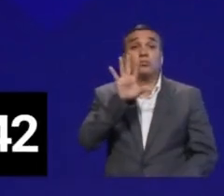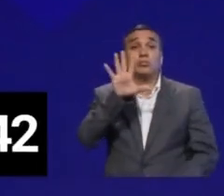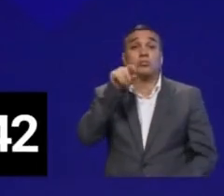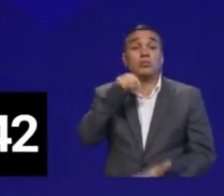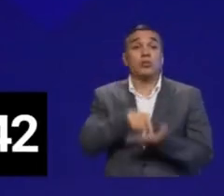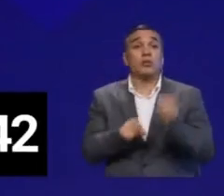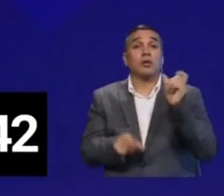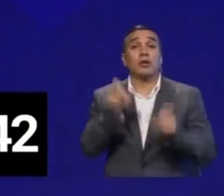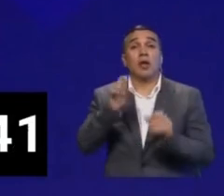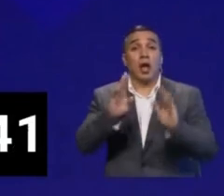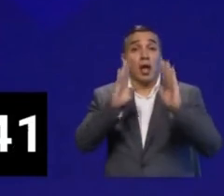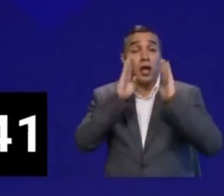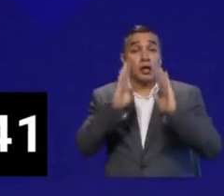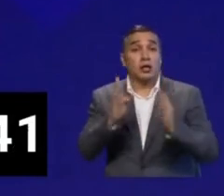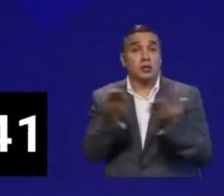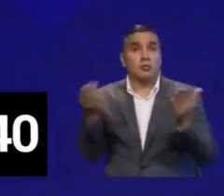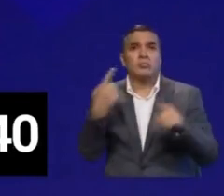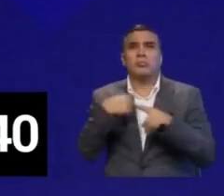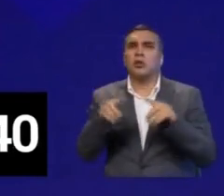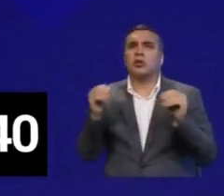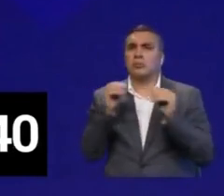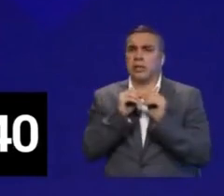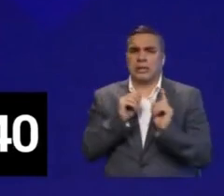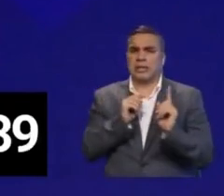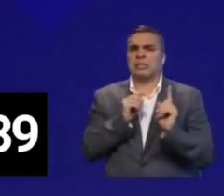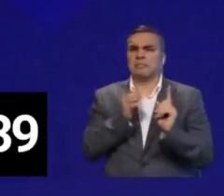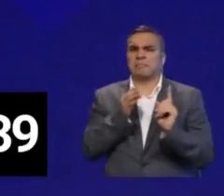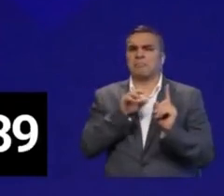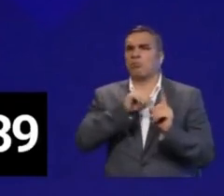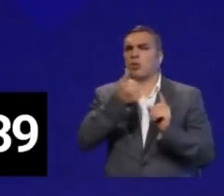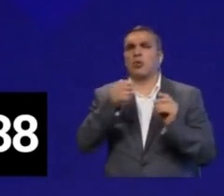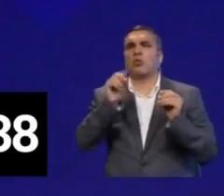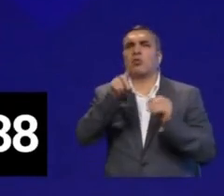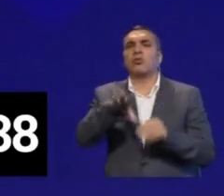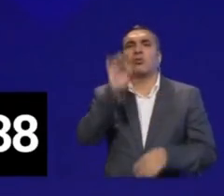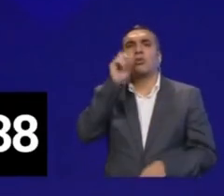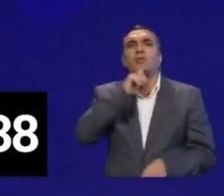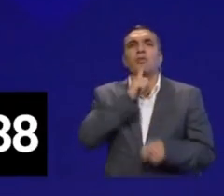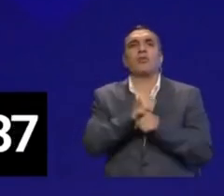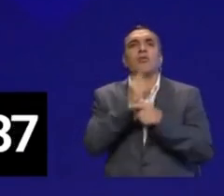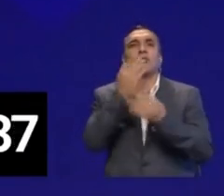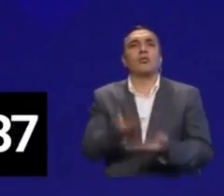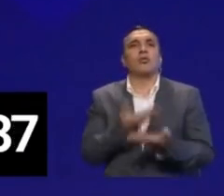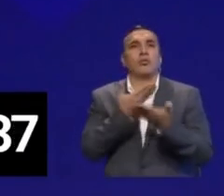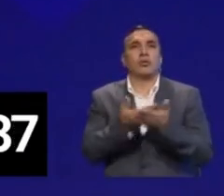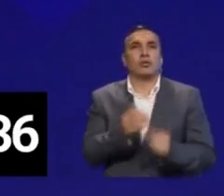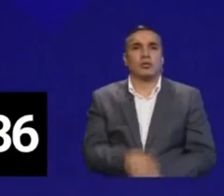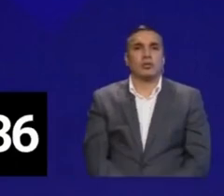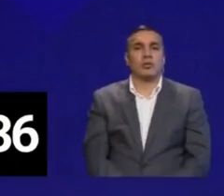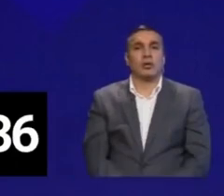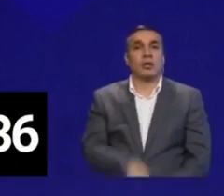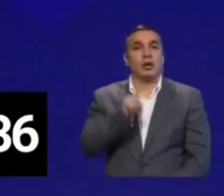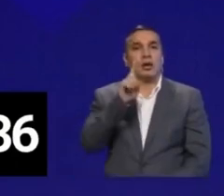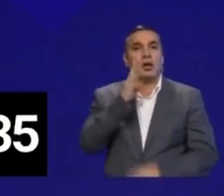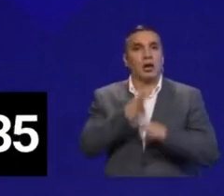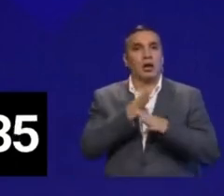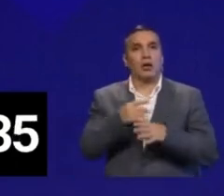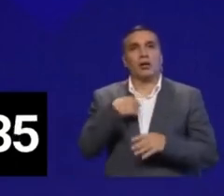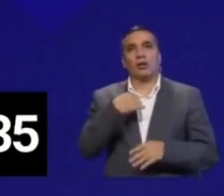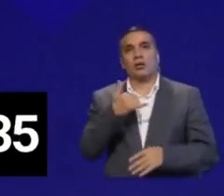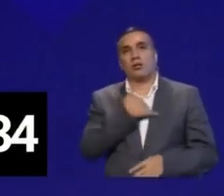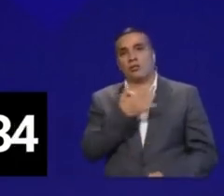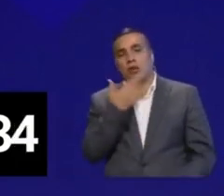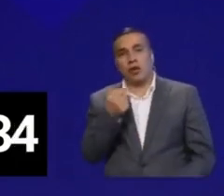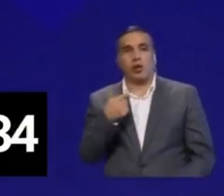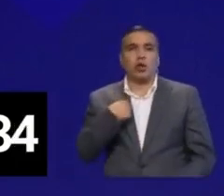345.000 personas atendidas. Pero más allá de eso, ustedes tienen que escoger realmente la propuesta. Es decir, aquí se habla de yo soy el